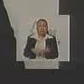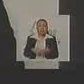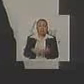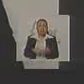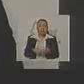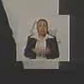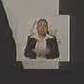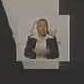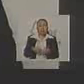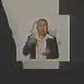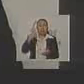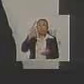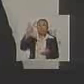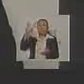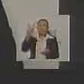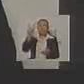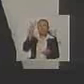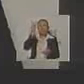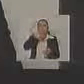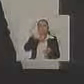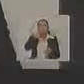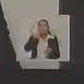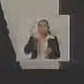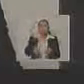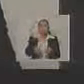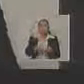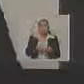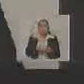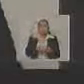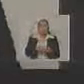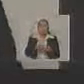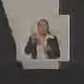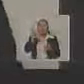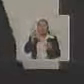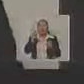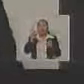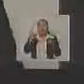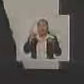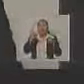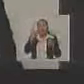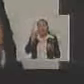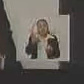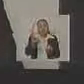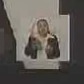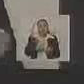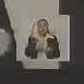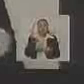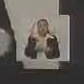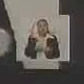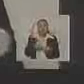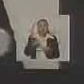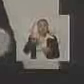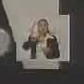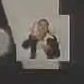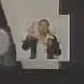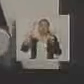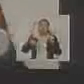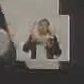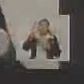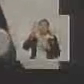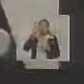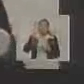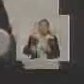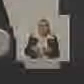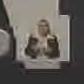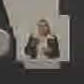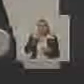los cuales se han beneficiado claramente no solamente el delegado y el encargado actual de despacho, sino toda su pandilla. O tienen